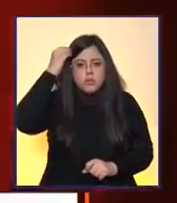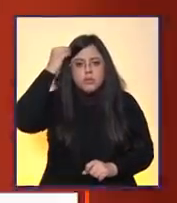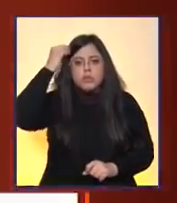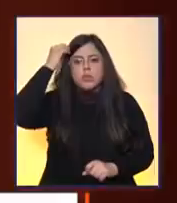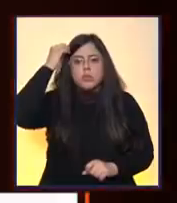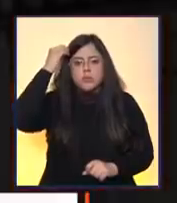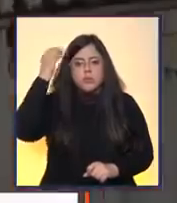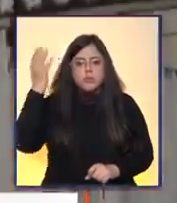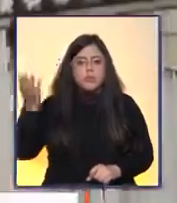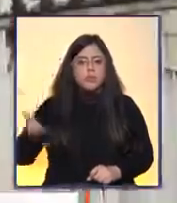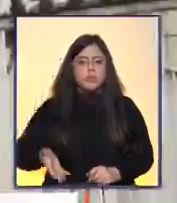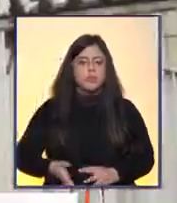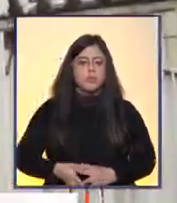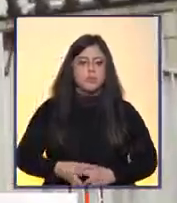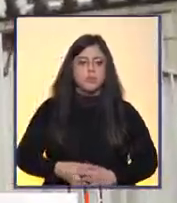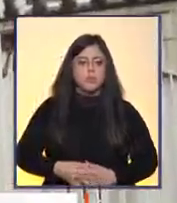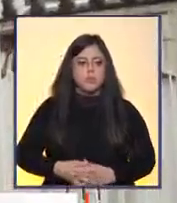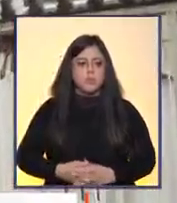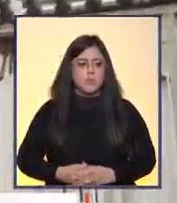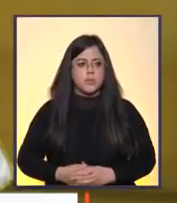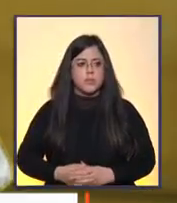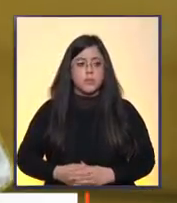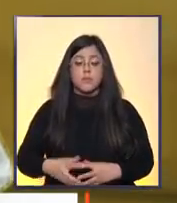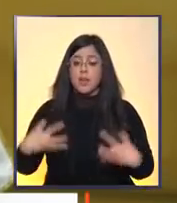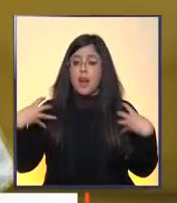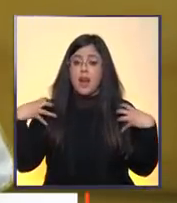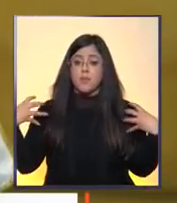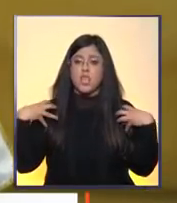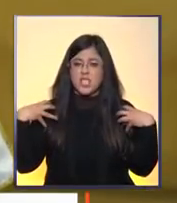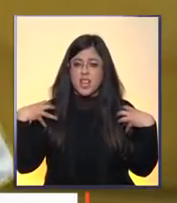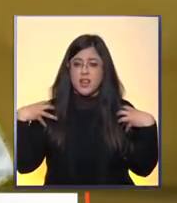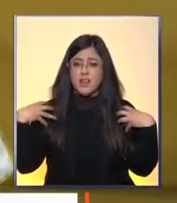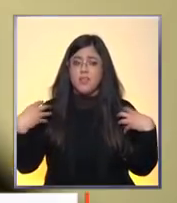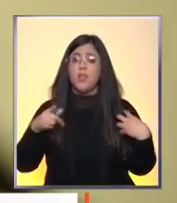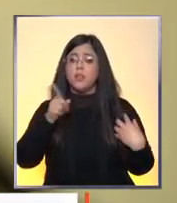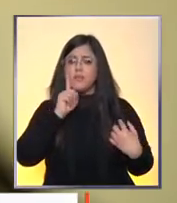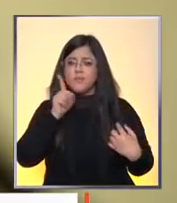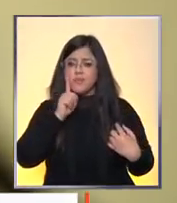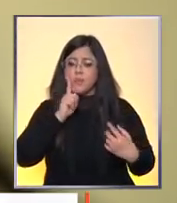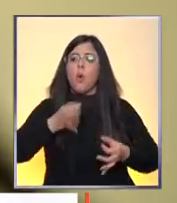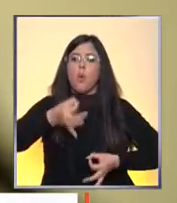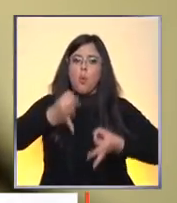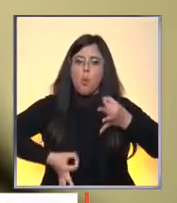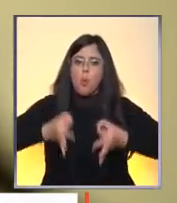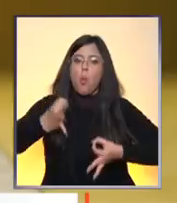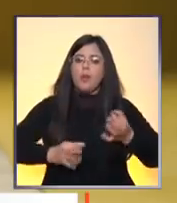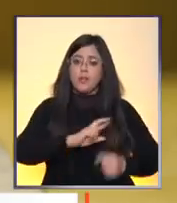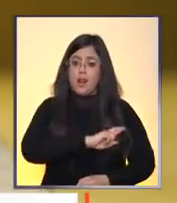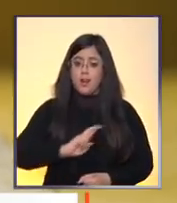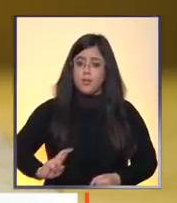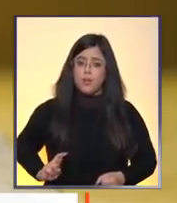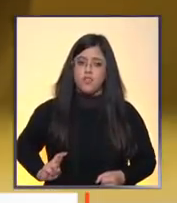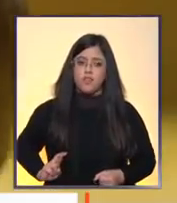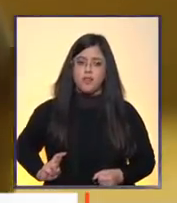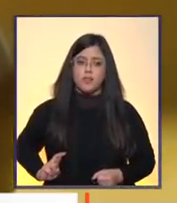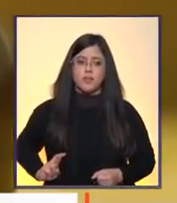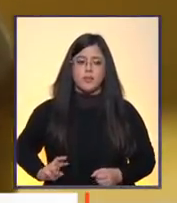metidas. El responsable de estas conductas impropias es un juez de la República.